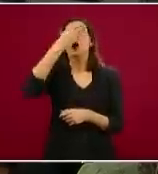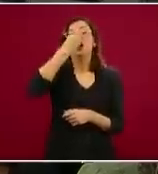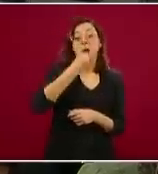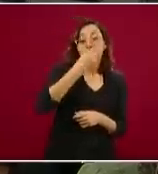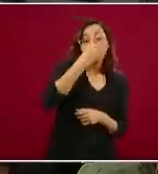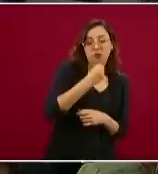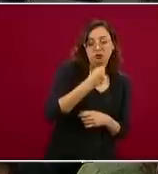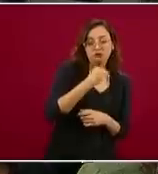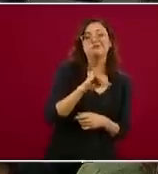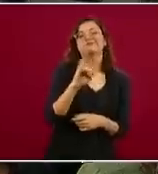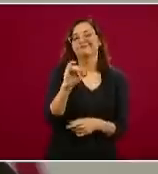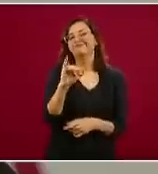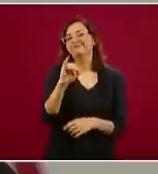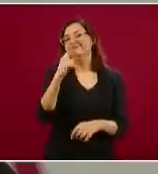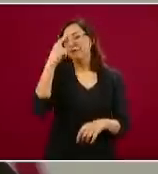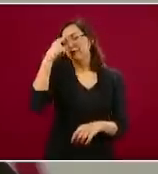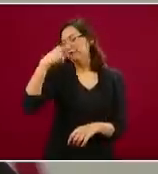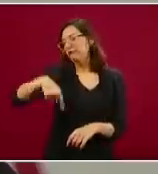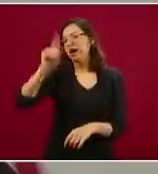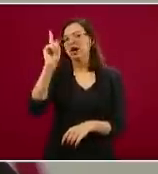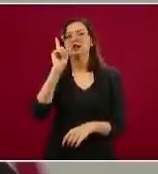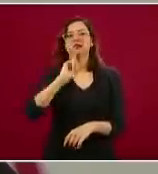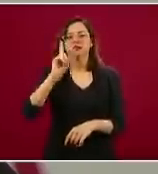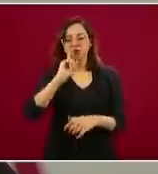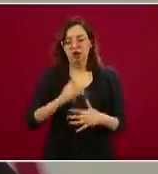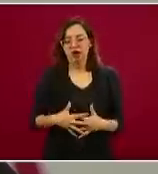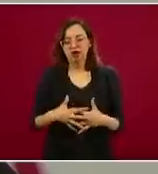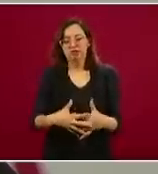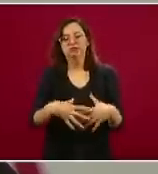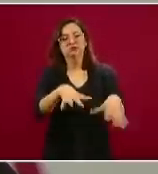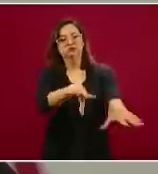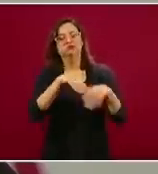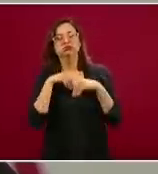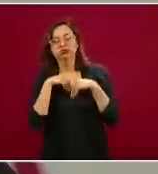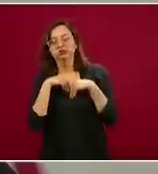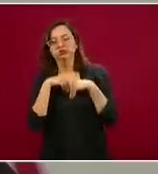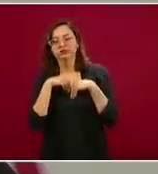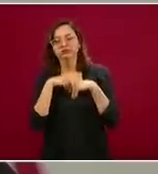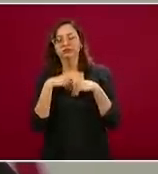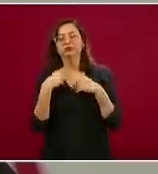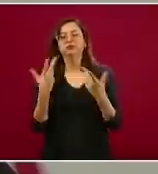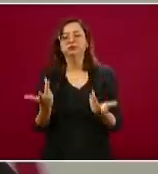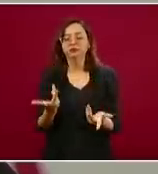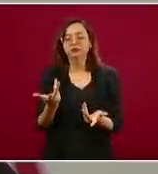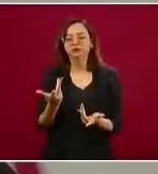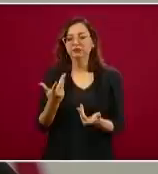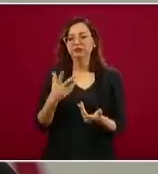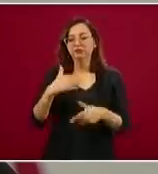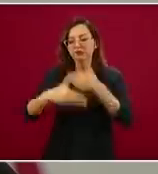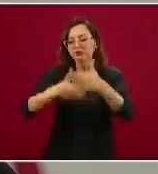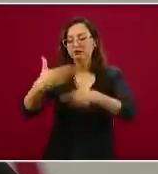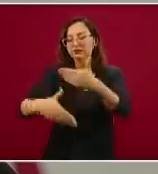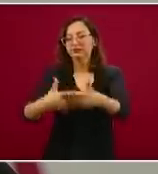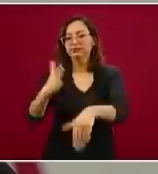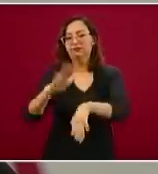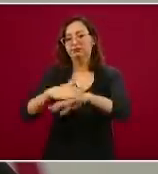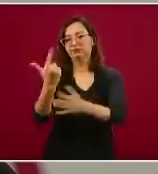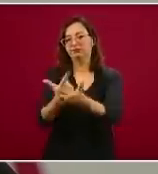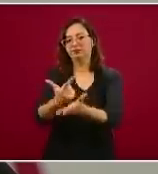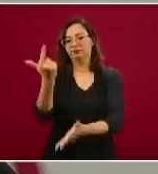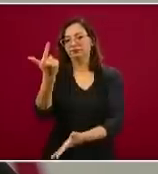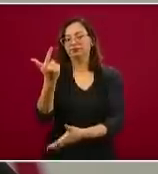es mayormente de preocupación en las mujeres embarazadas porque se pueden complicar, y